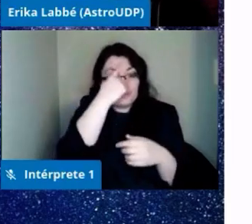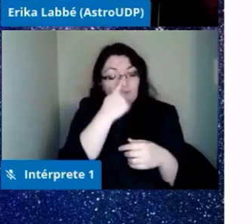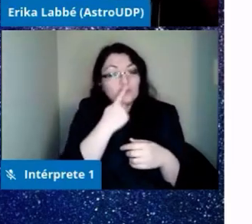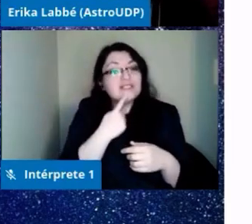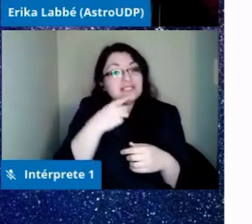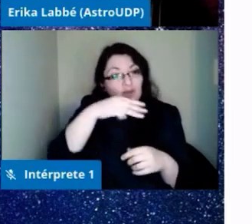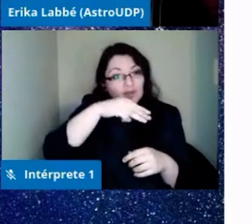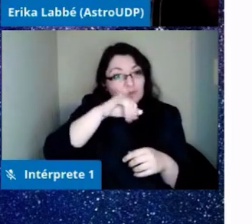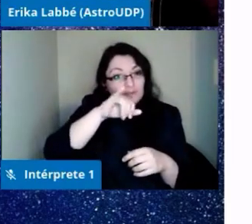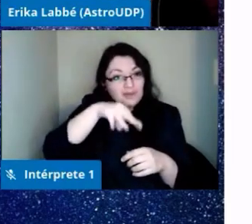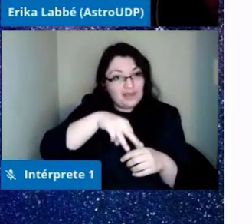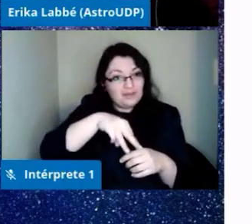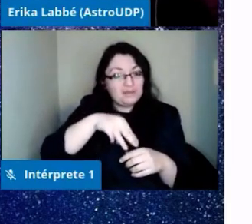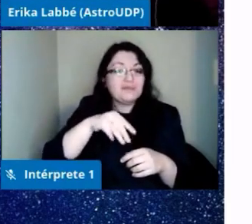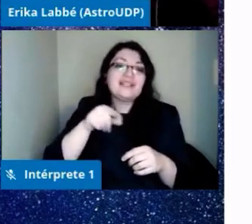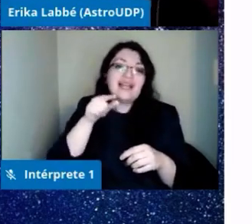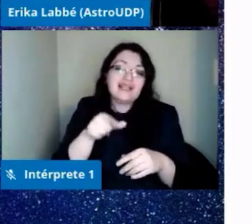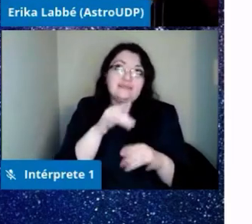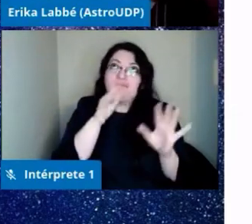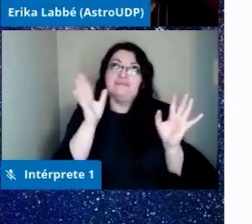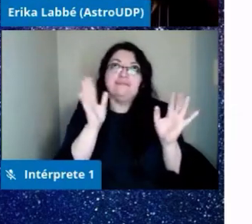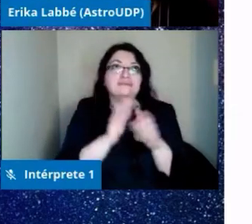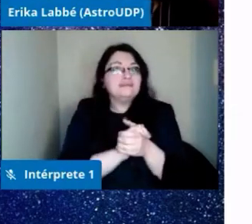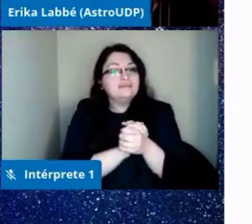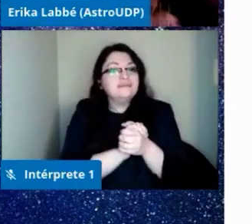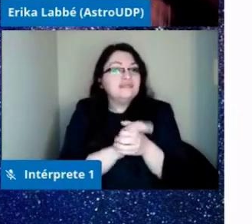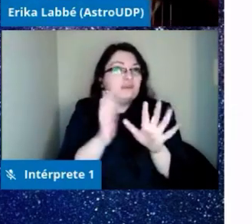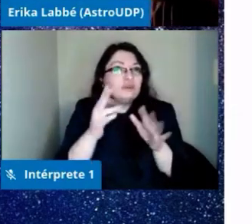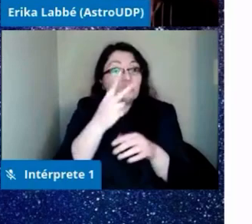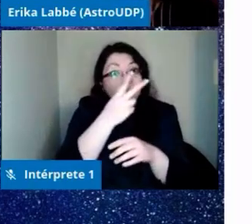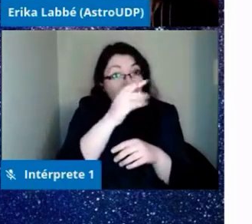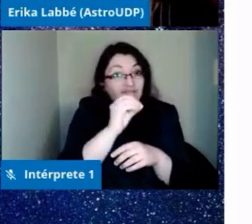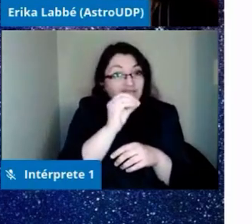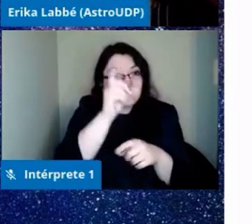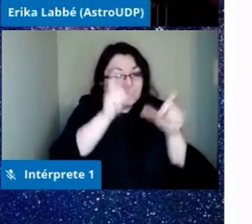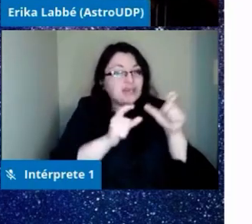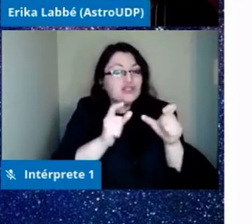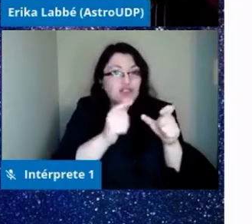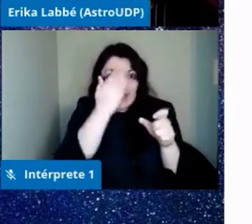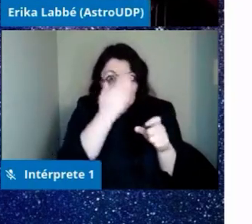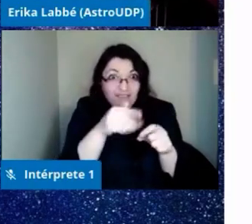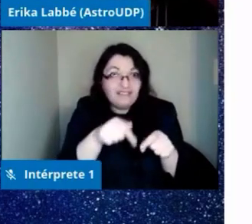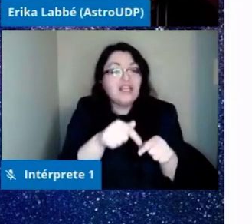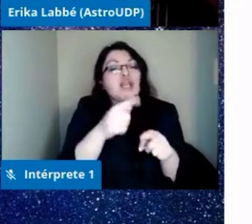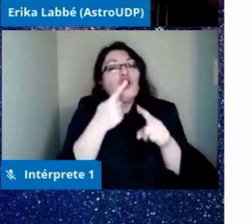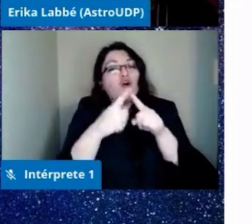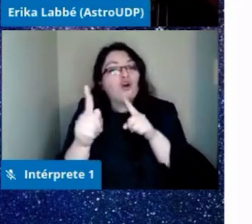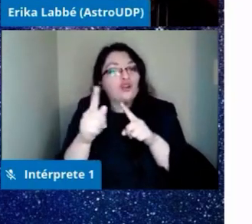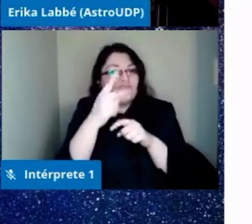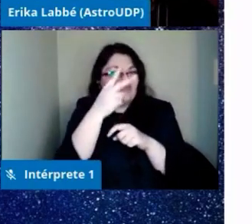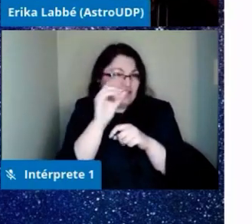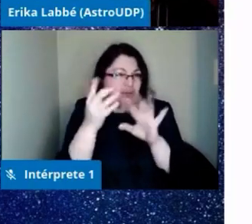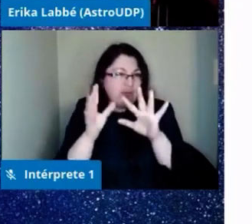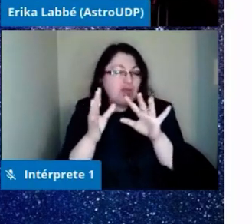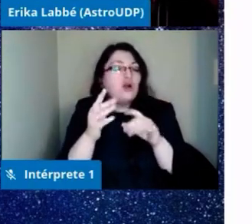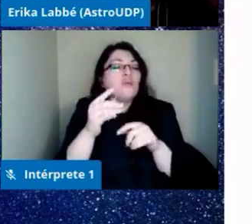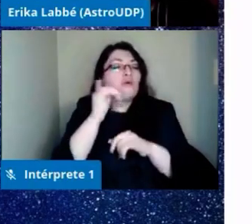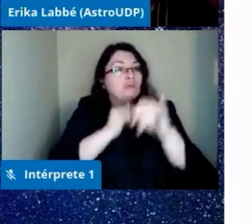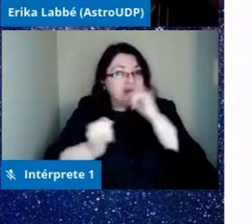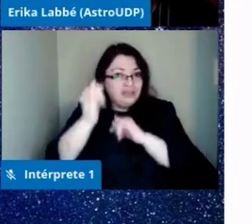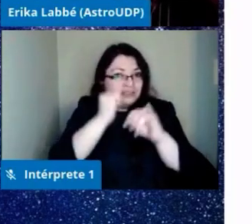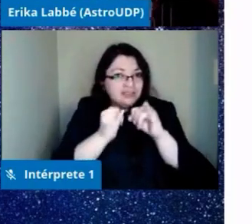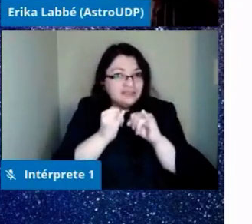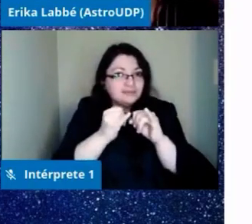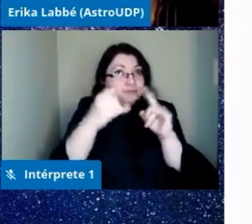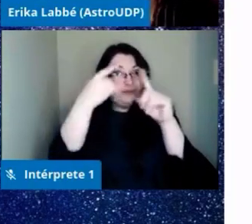justamente. Y aquí, no sé, pues, habíamos como 20 personas presenciales, otras 20 conectadas por internet. Tuvimos también